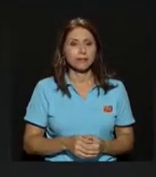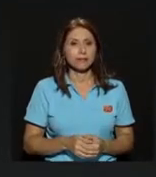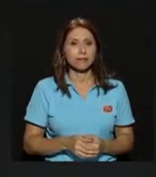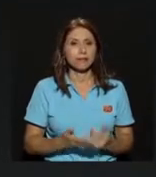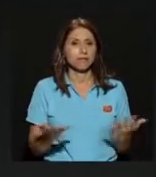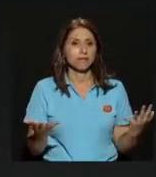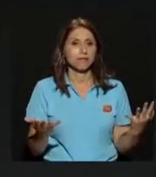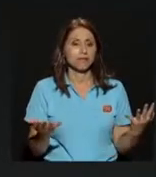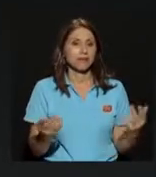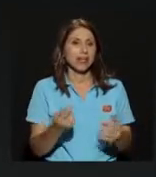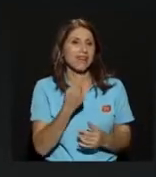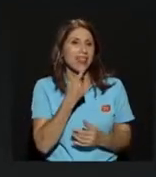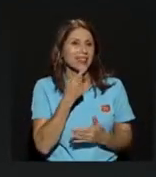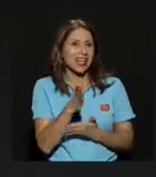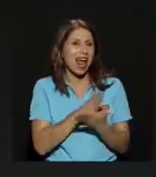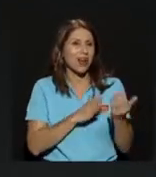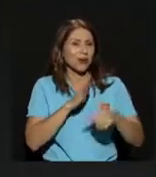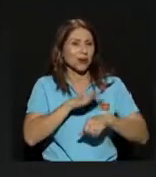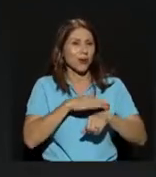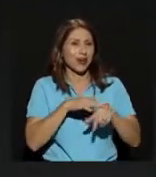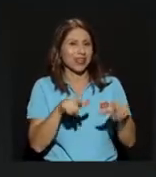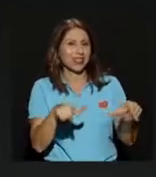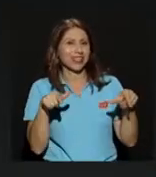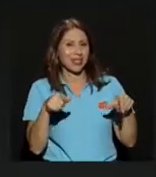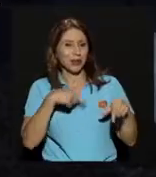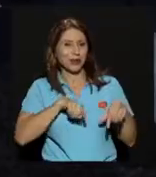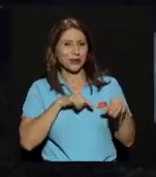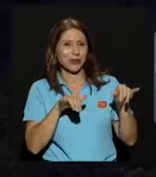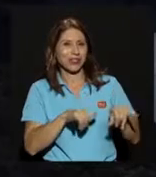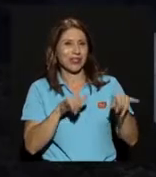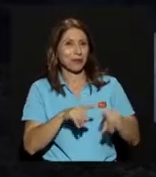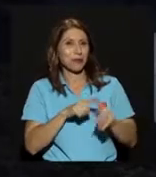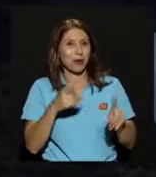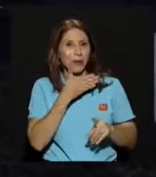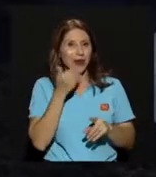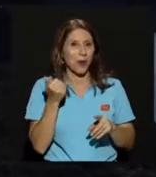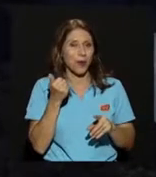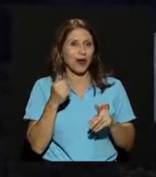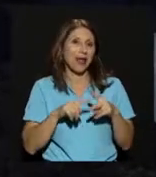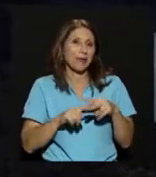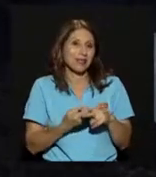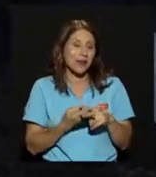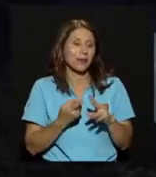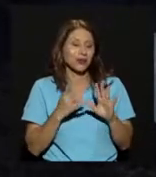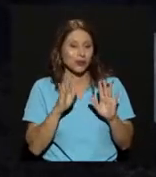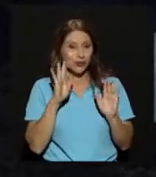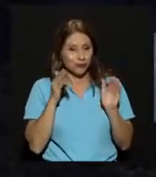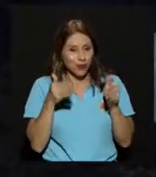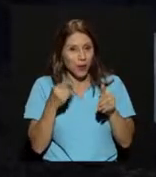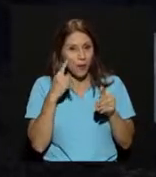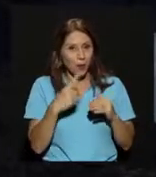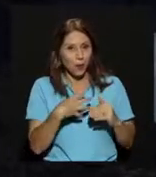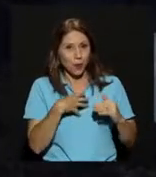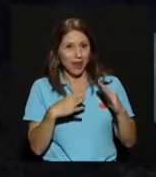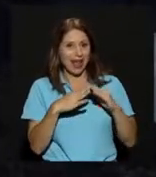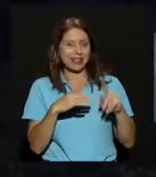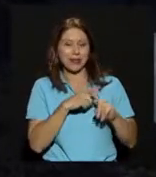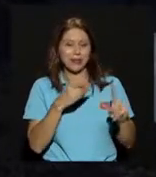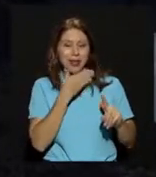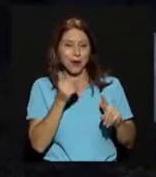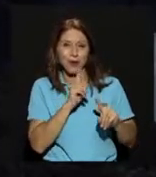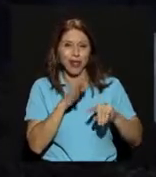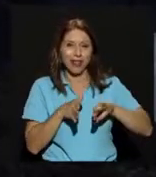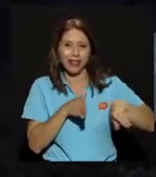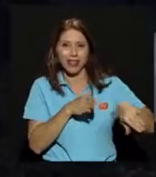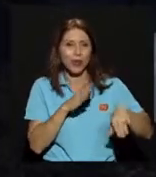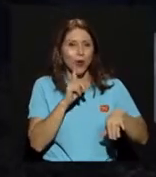y voy a decir algo del sitio donde estamos mejor empecemos la caridad empieza por casa y no no lo comentemos pero si tal vez